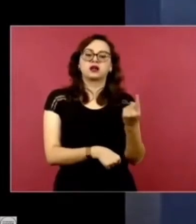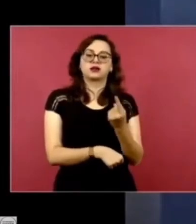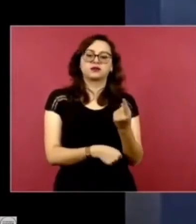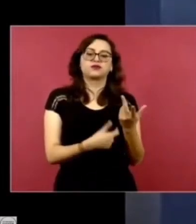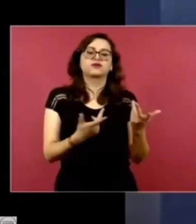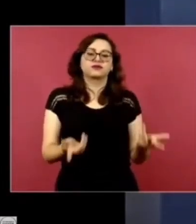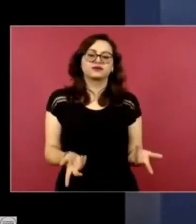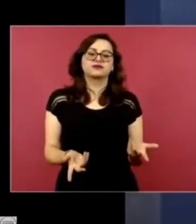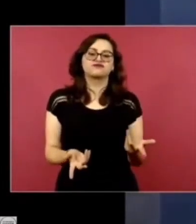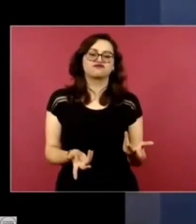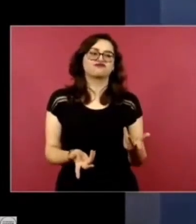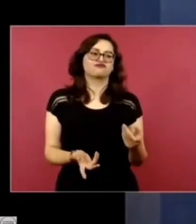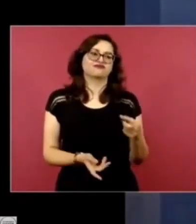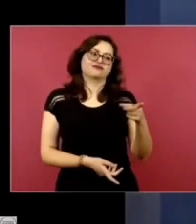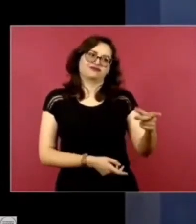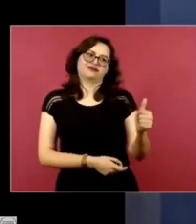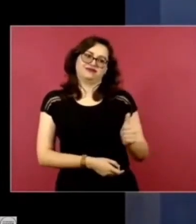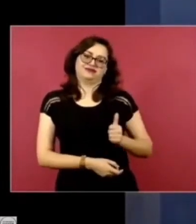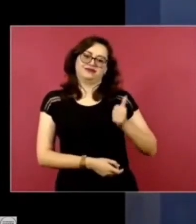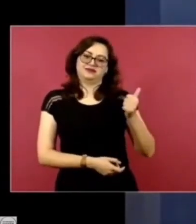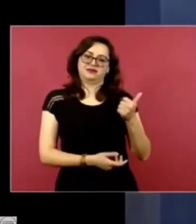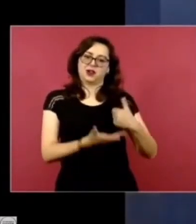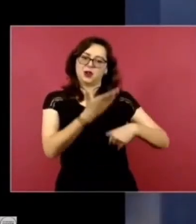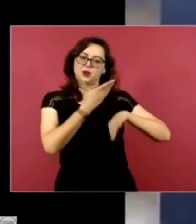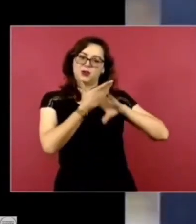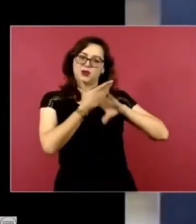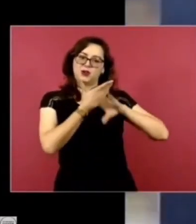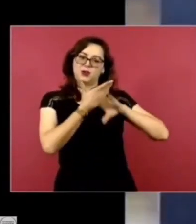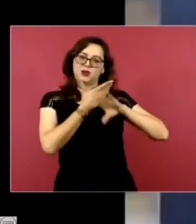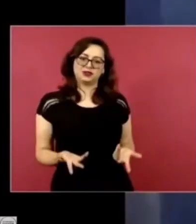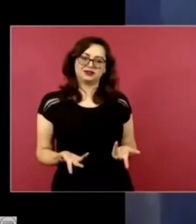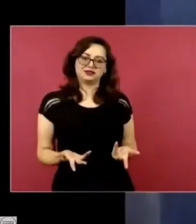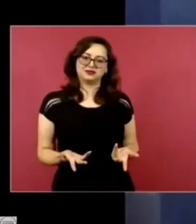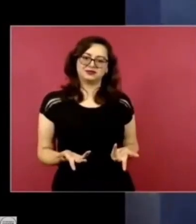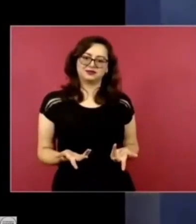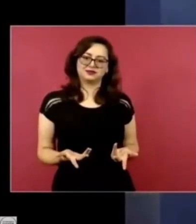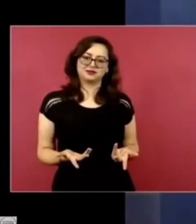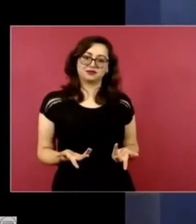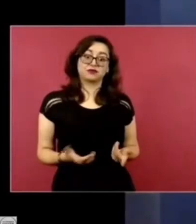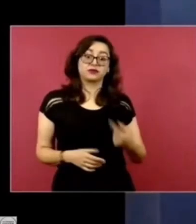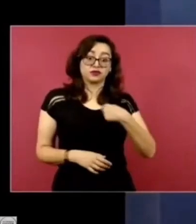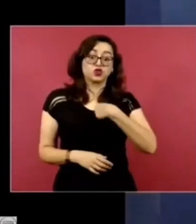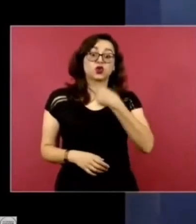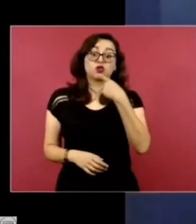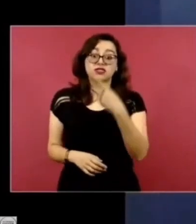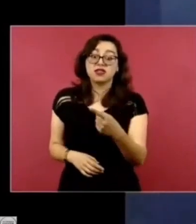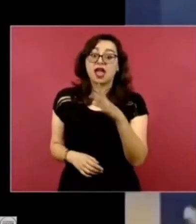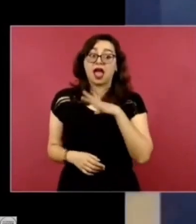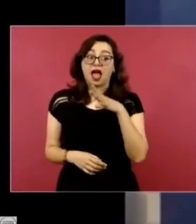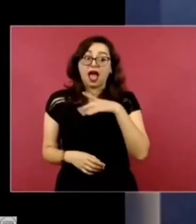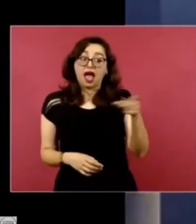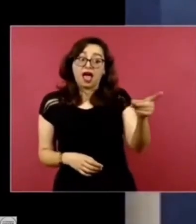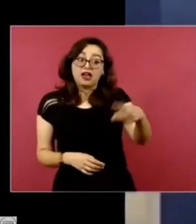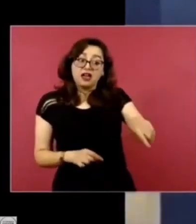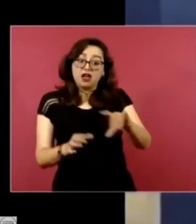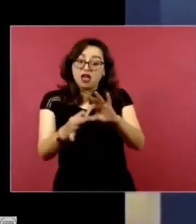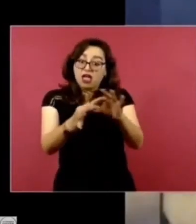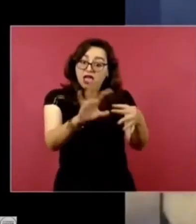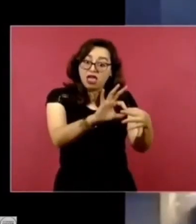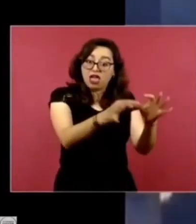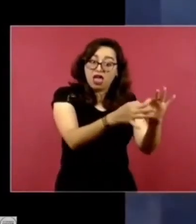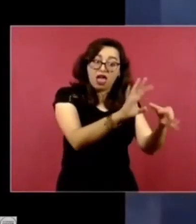ataques. Cuando hablamos de complot, se nos lanzaron todos, ¿no? Que ya